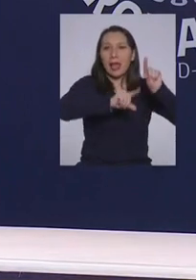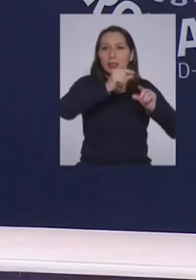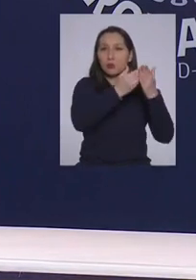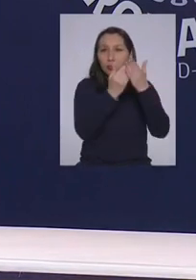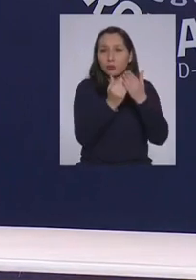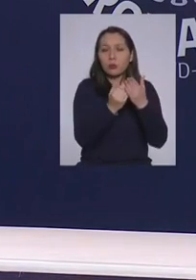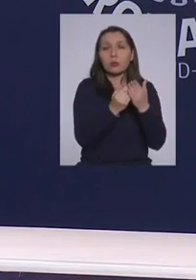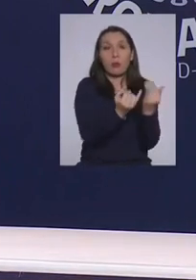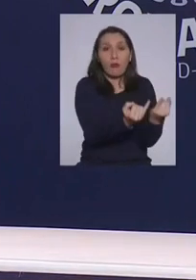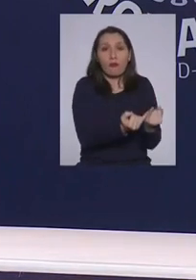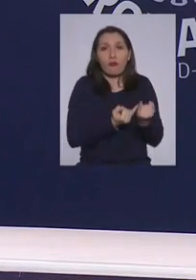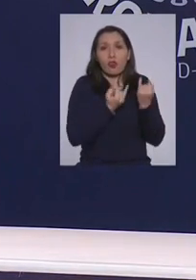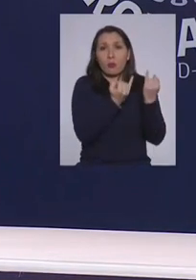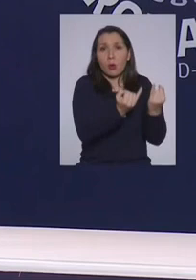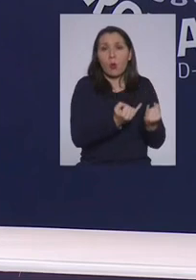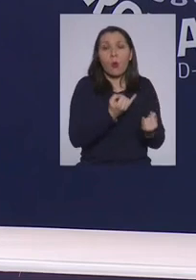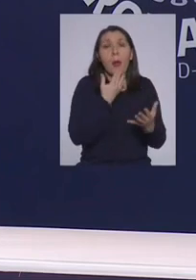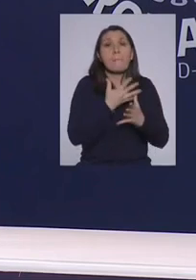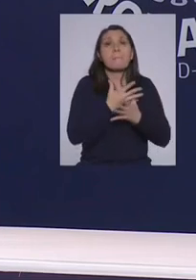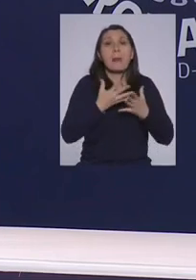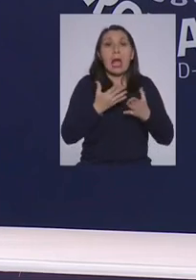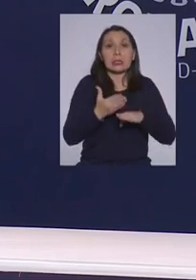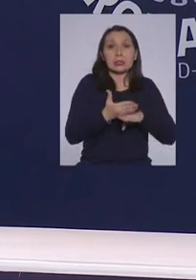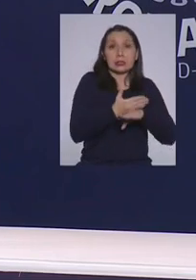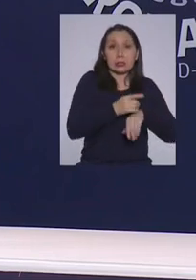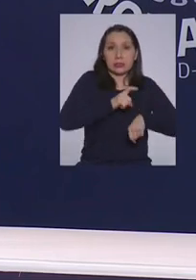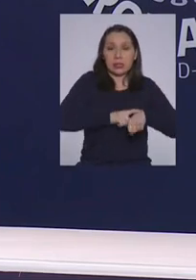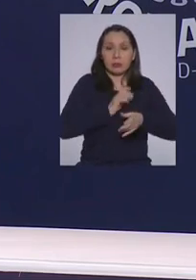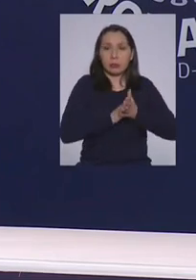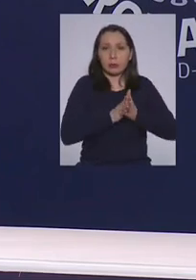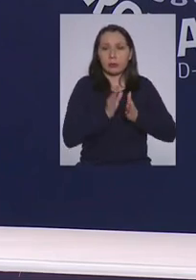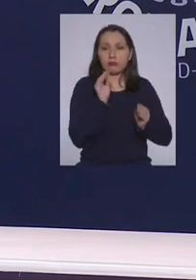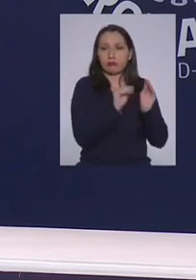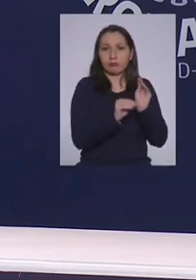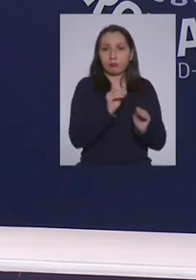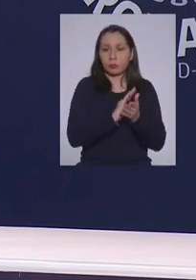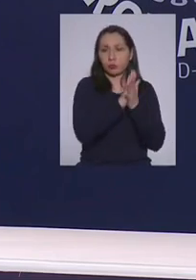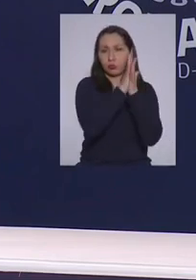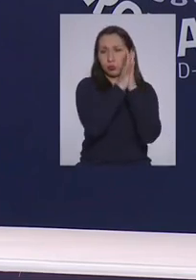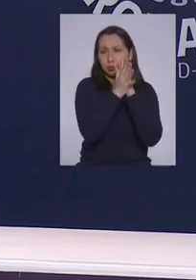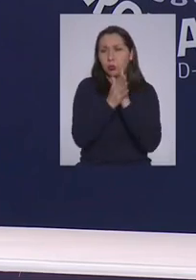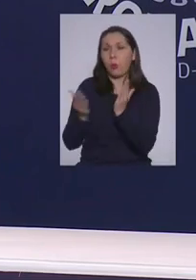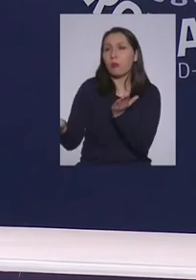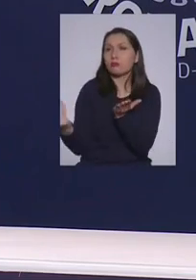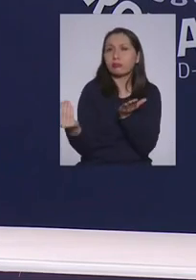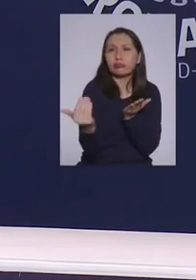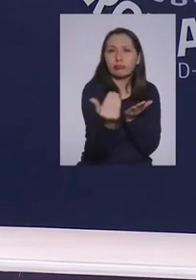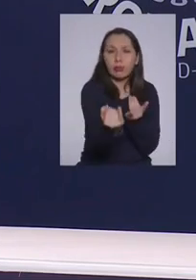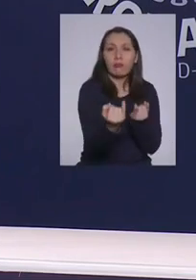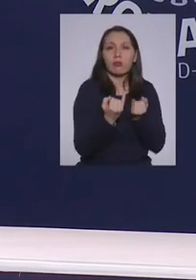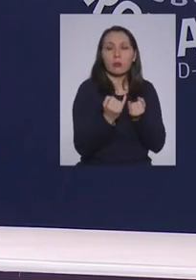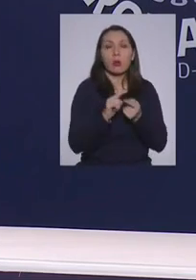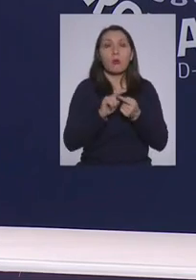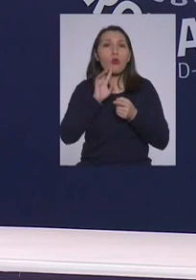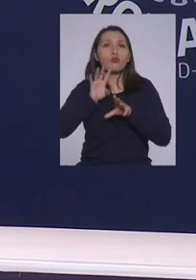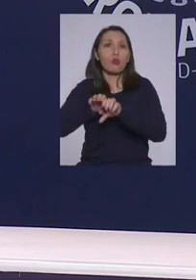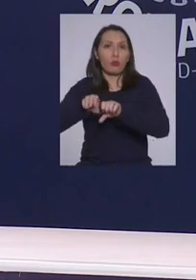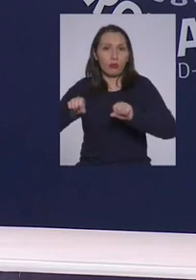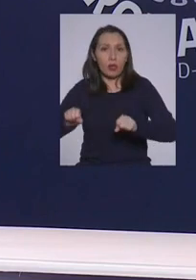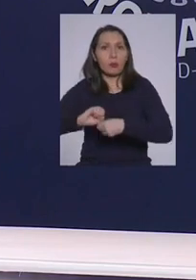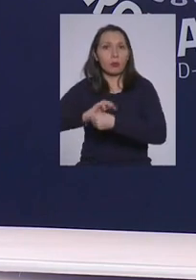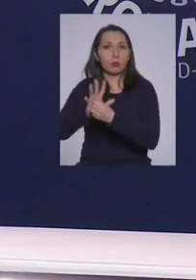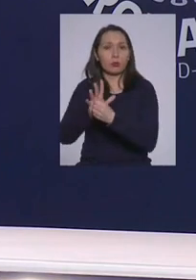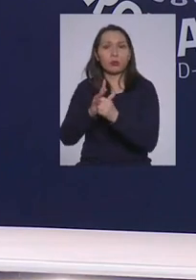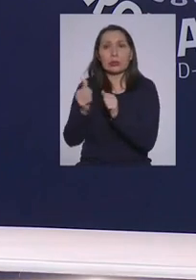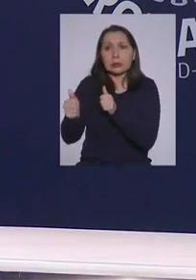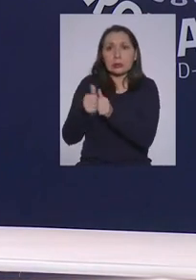un tremendo esfuerzo para ir dándonos información cada vez más oportuna con respecto a toda la información. Estamos hablando de los casos confirmados, de los